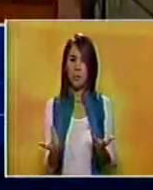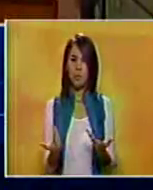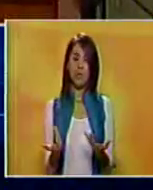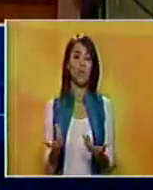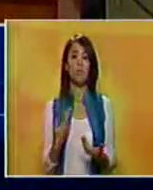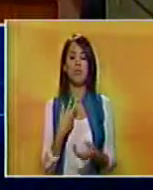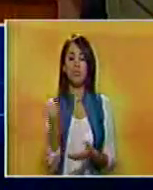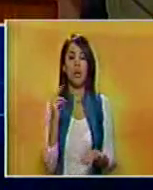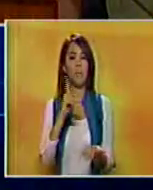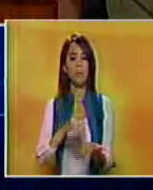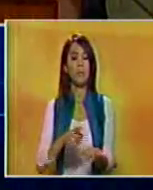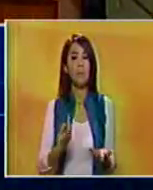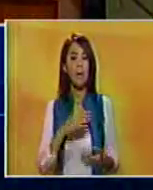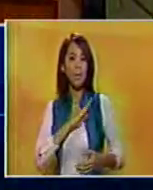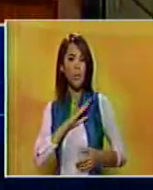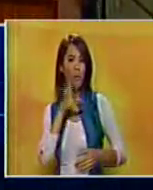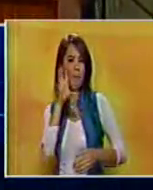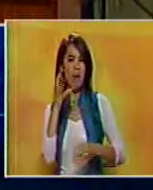estadio de fútbol en su propio país.